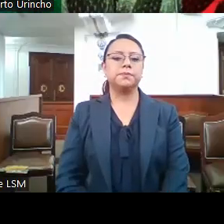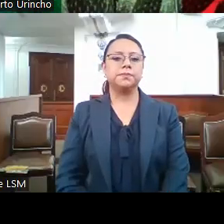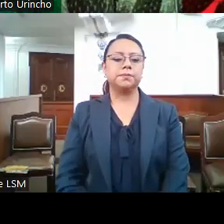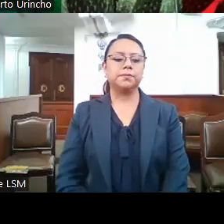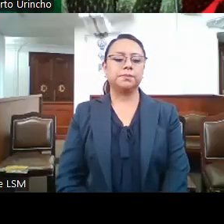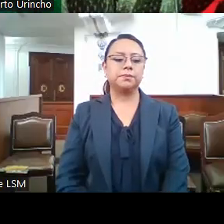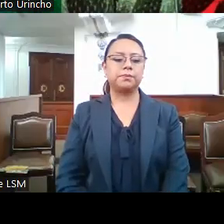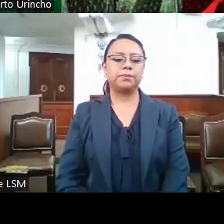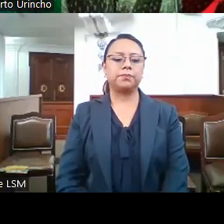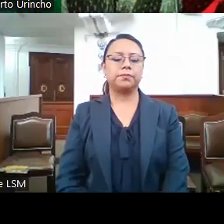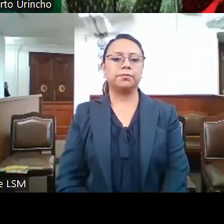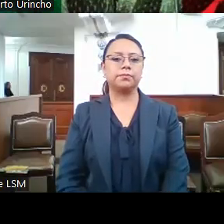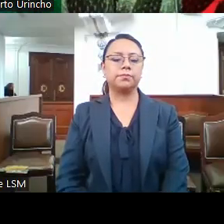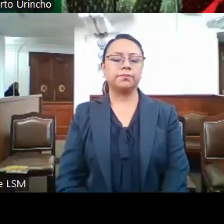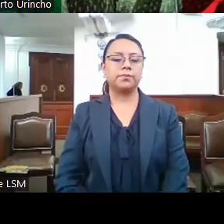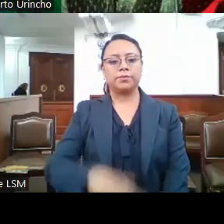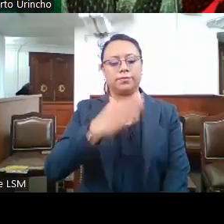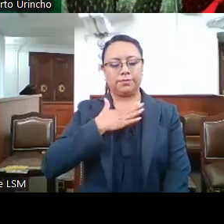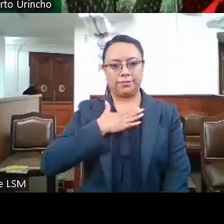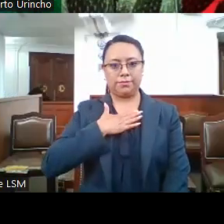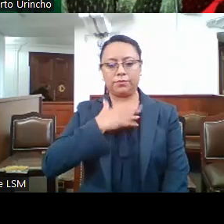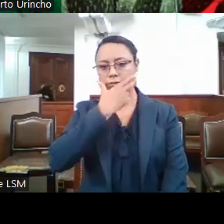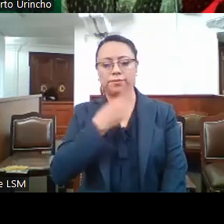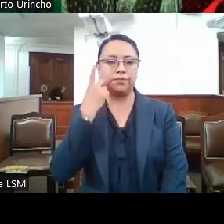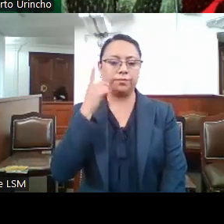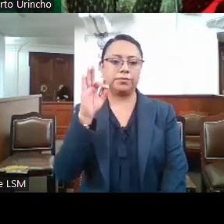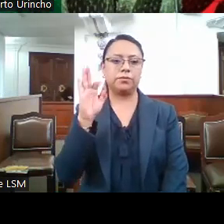El de la voz, diputado Federico Chávez Semerena, sí.